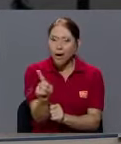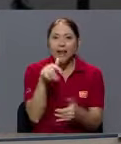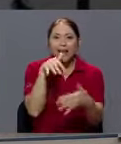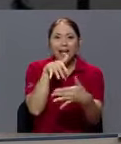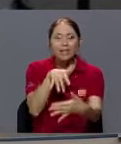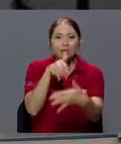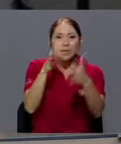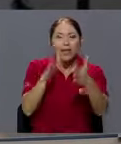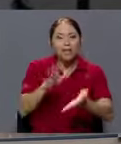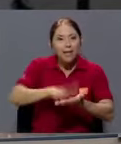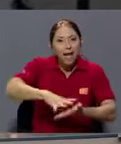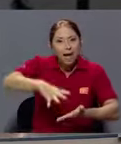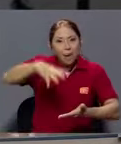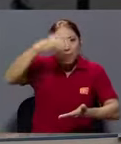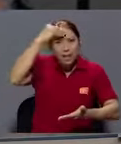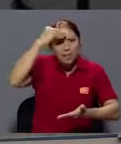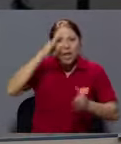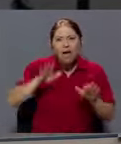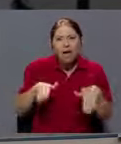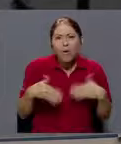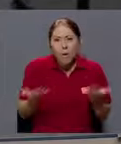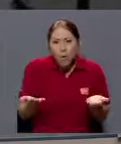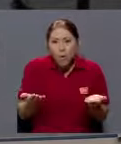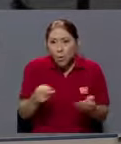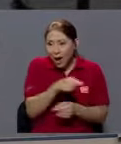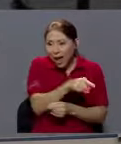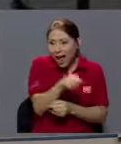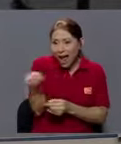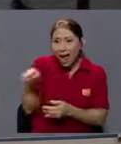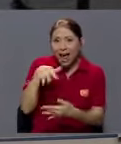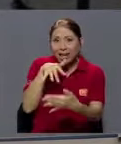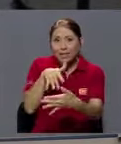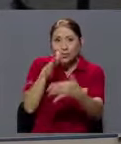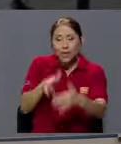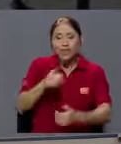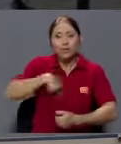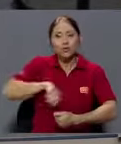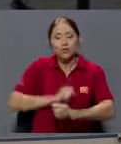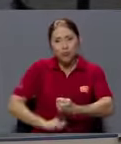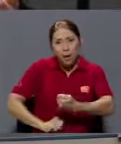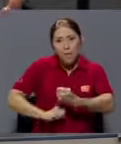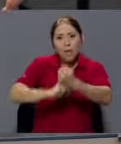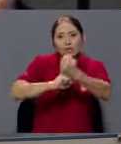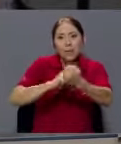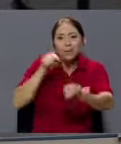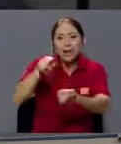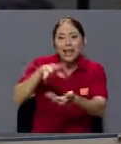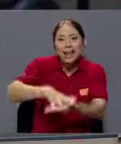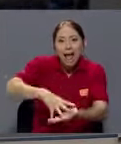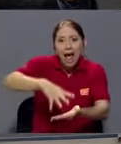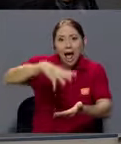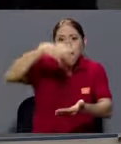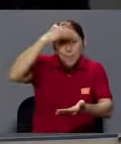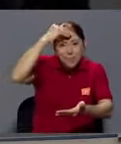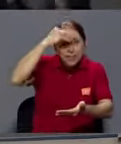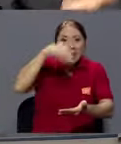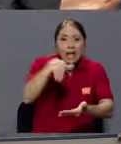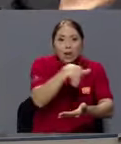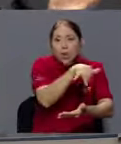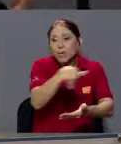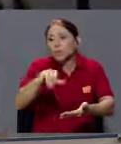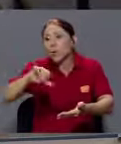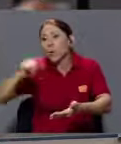estudiante aprenda. ¿Y cómo conseguimos que apoyamos al estudiante en las condiciones que tiene para que alcance los aprendizajes que otros en